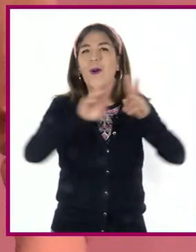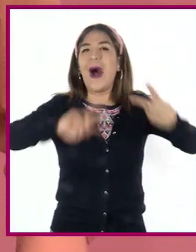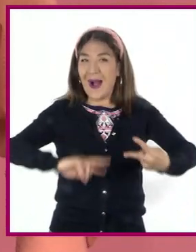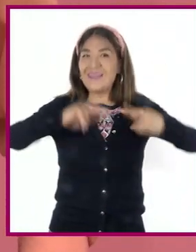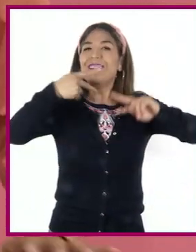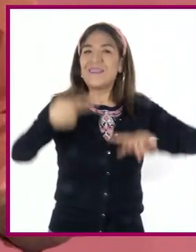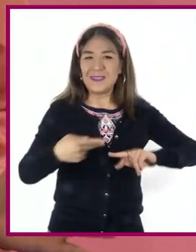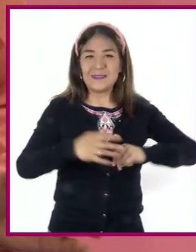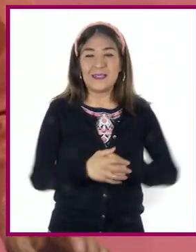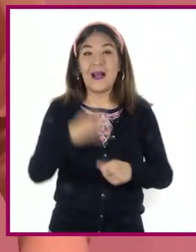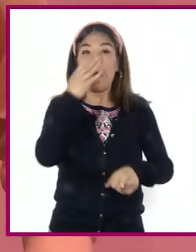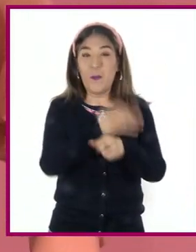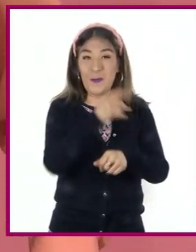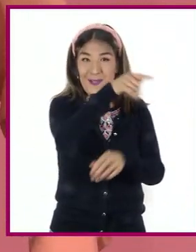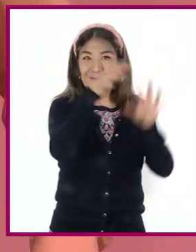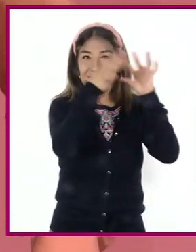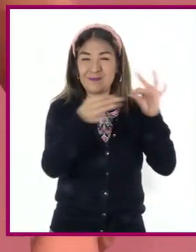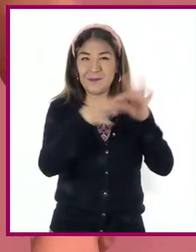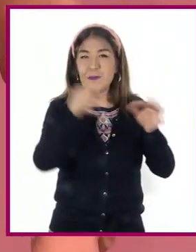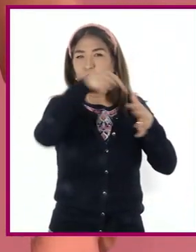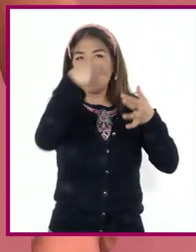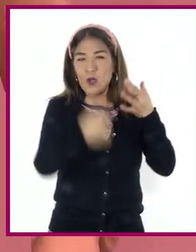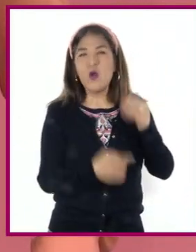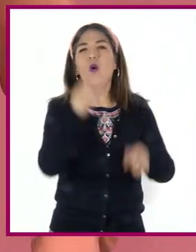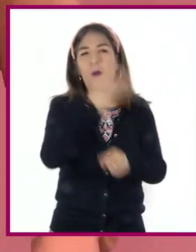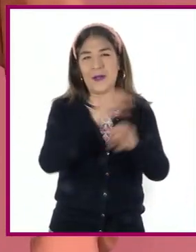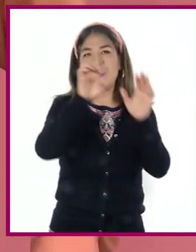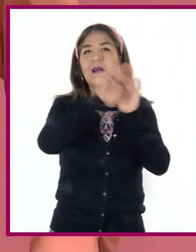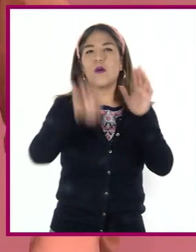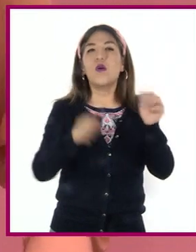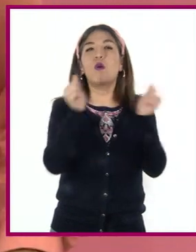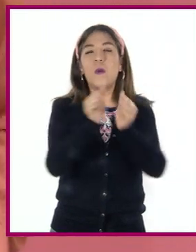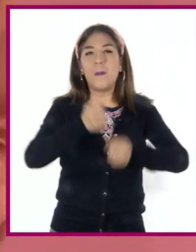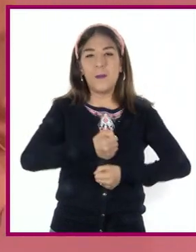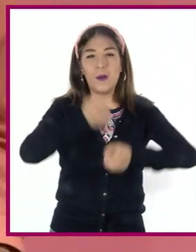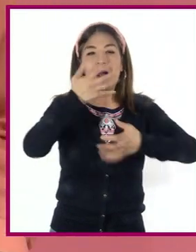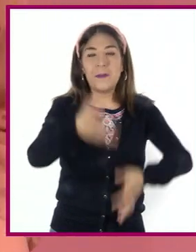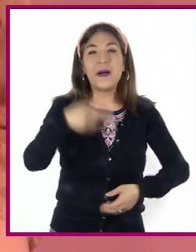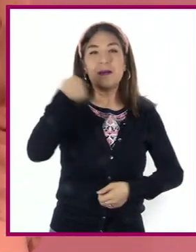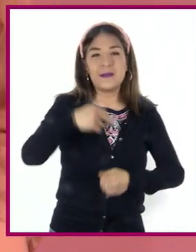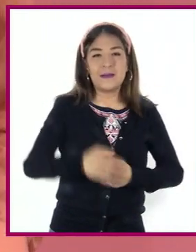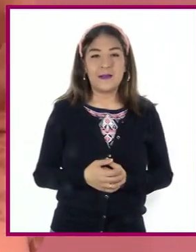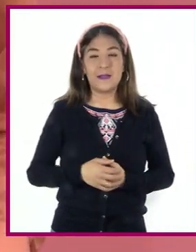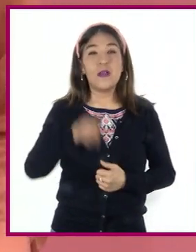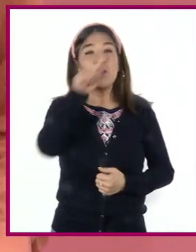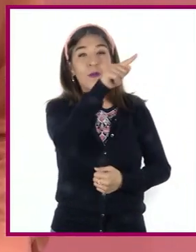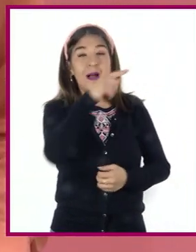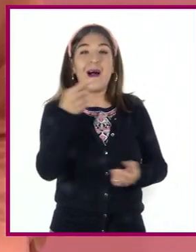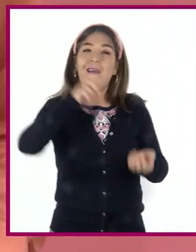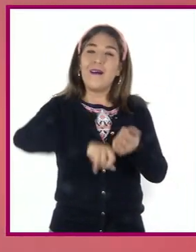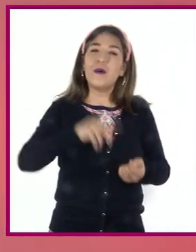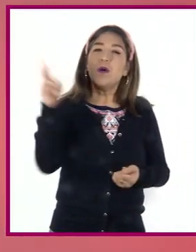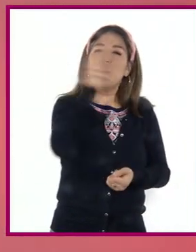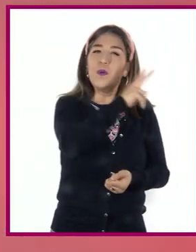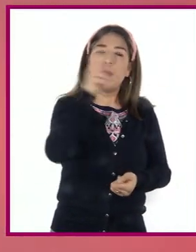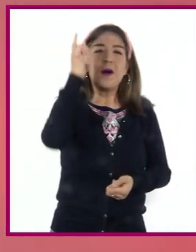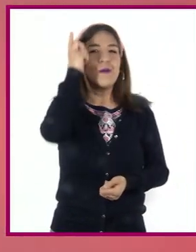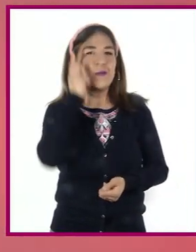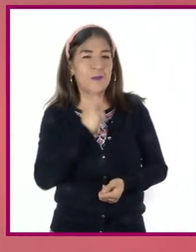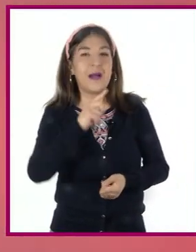descanso. Quedó muy claro, ya que fue fácil identificar a qué sonido se refería. ¿Nos podría dar un ejemplo